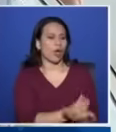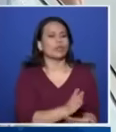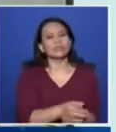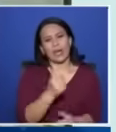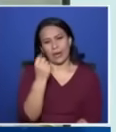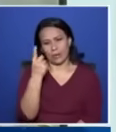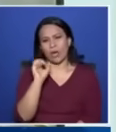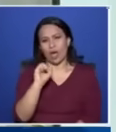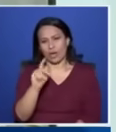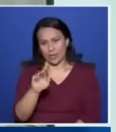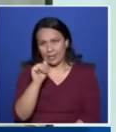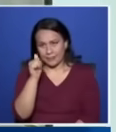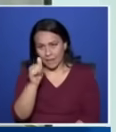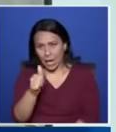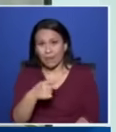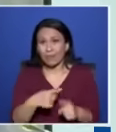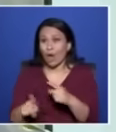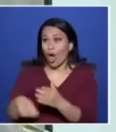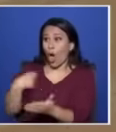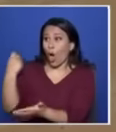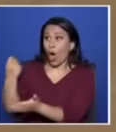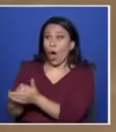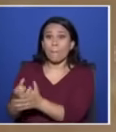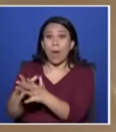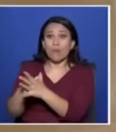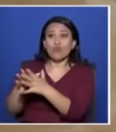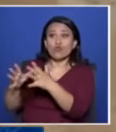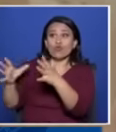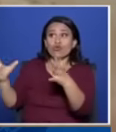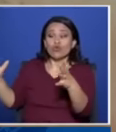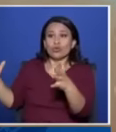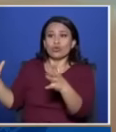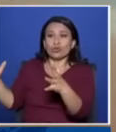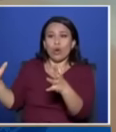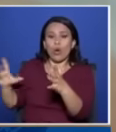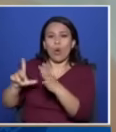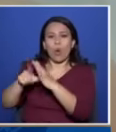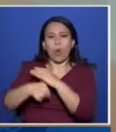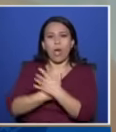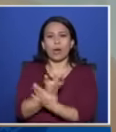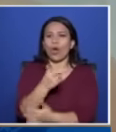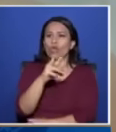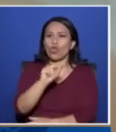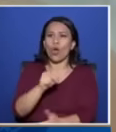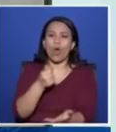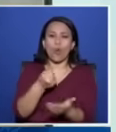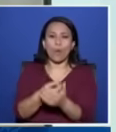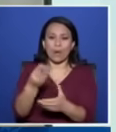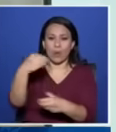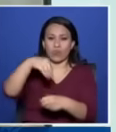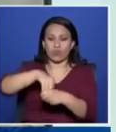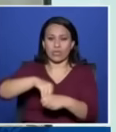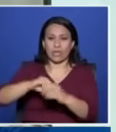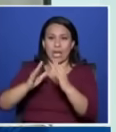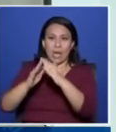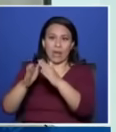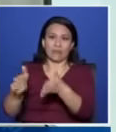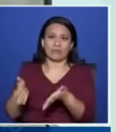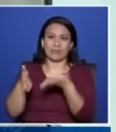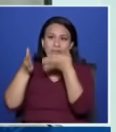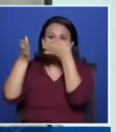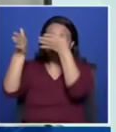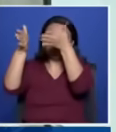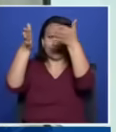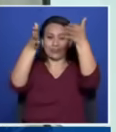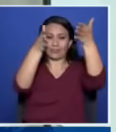Entonces, si estas proteínas se encuentran en temperatura ambiente, lo mejor es comprarlo, traerlo a casa, prepararlo